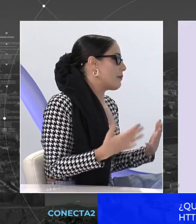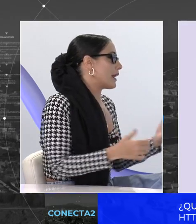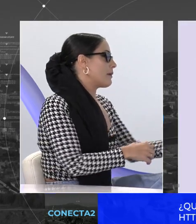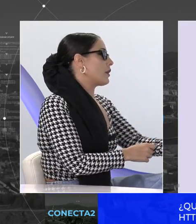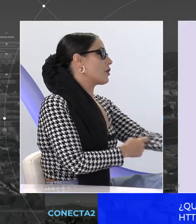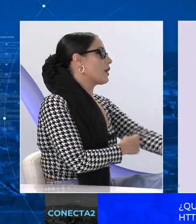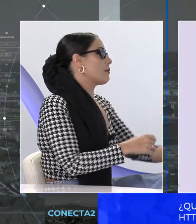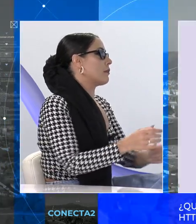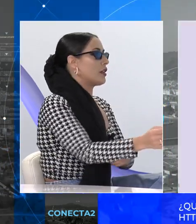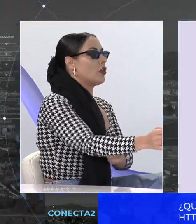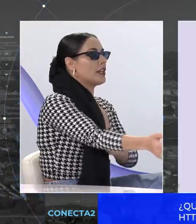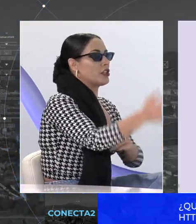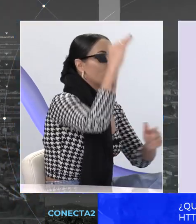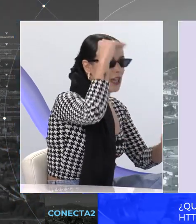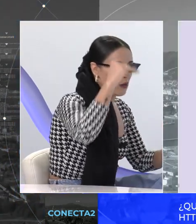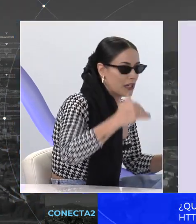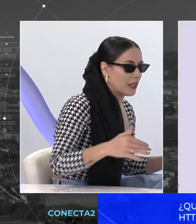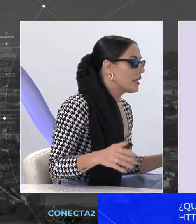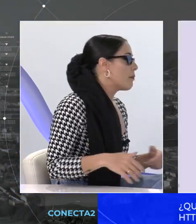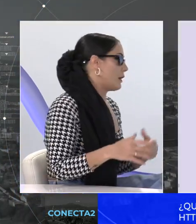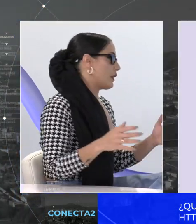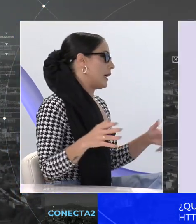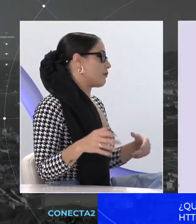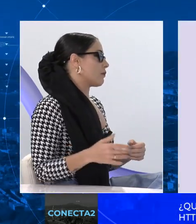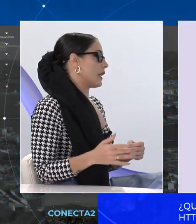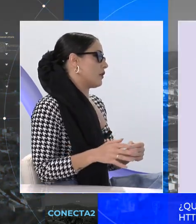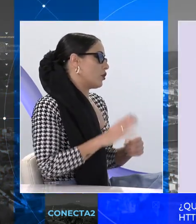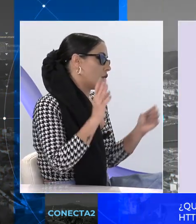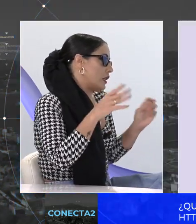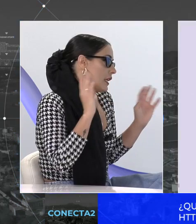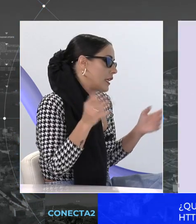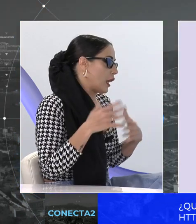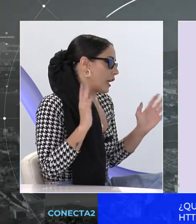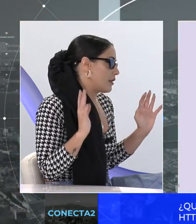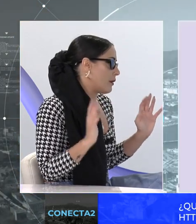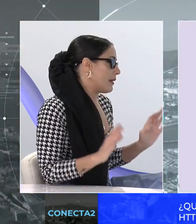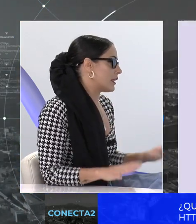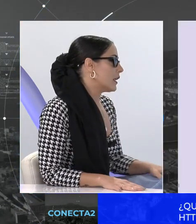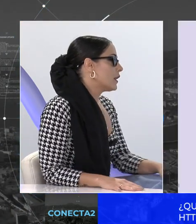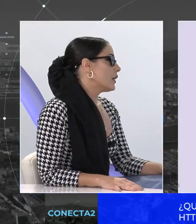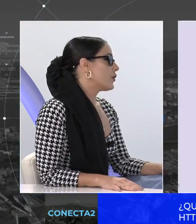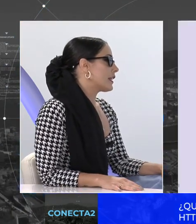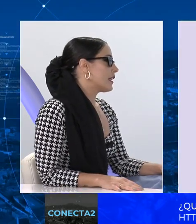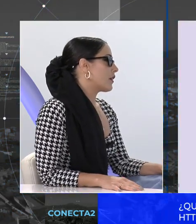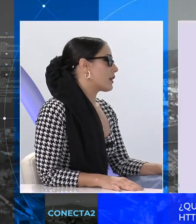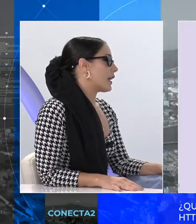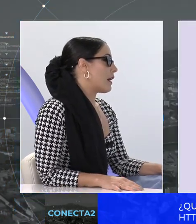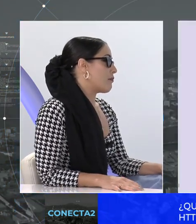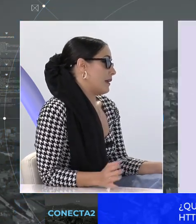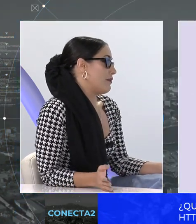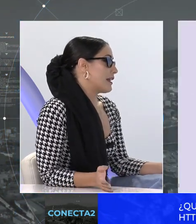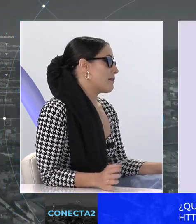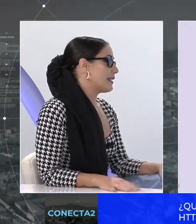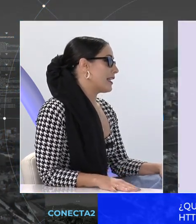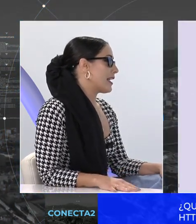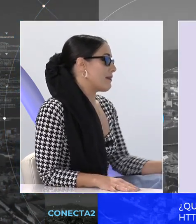gente para que me reconozca Pues siempre digo Oye que estoy la cuarta pero que que no es es al azar Simplemente no es que esté en la cuarta